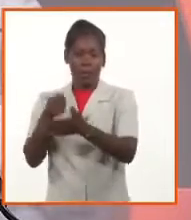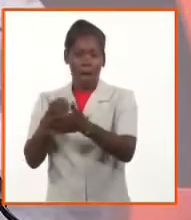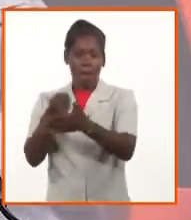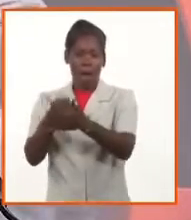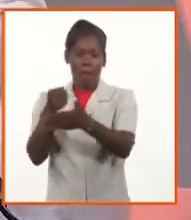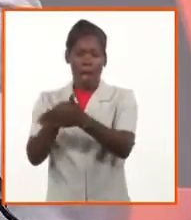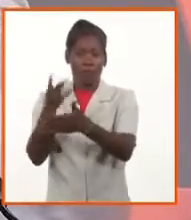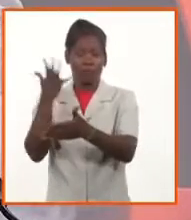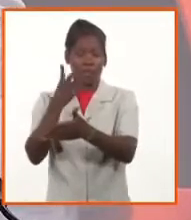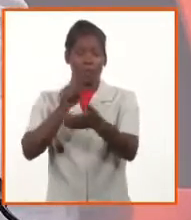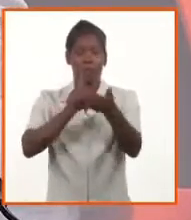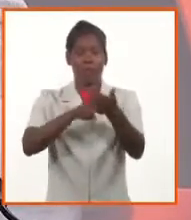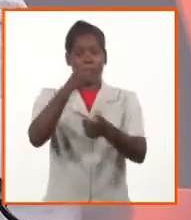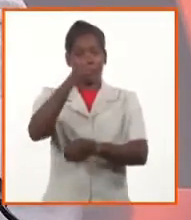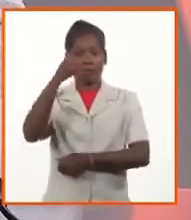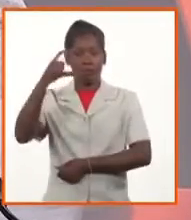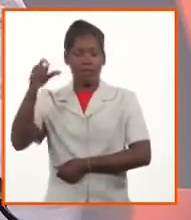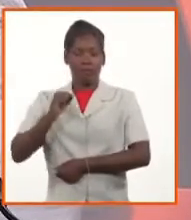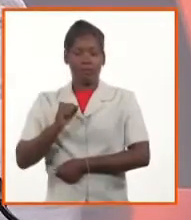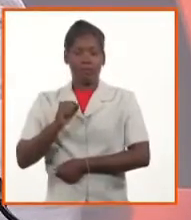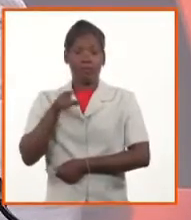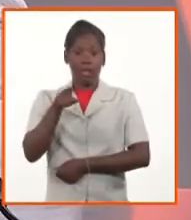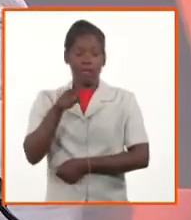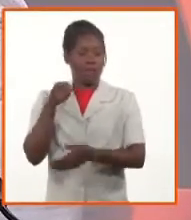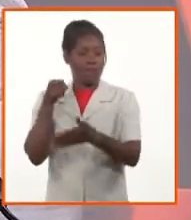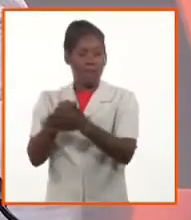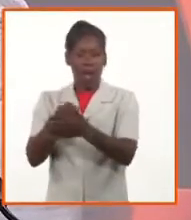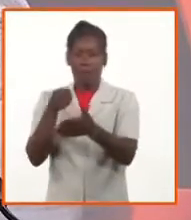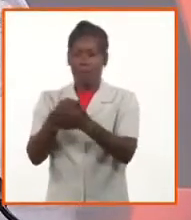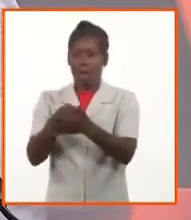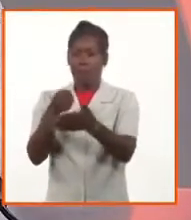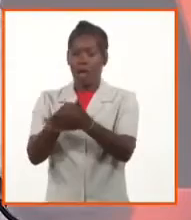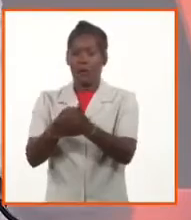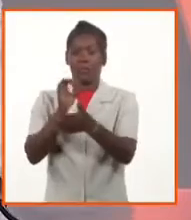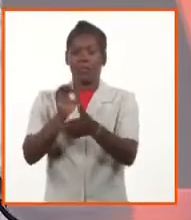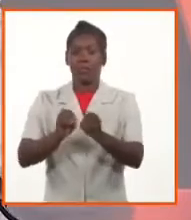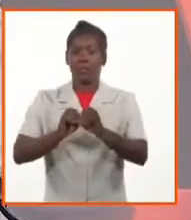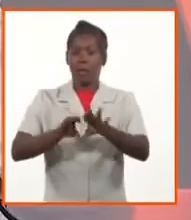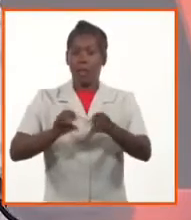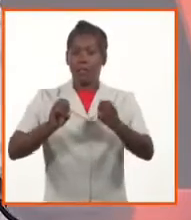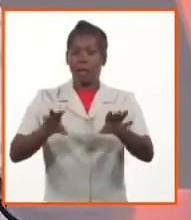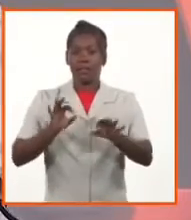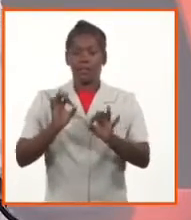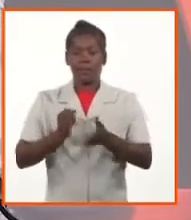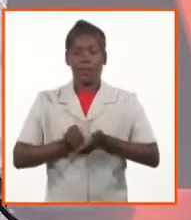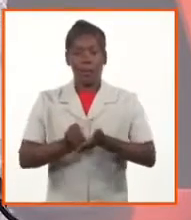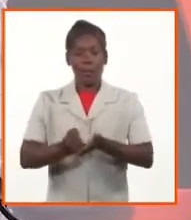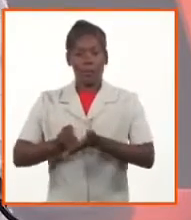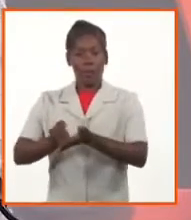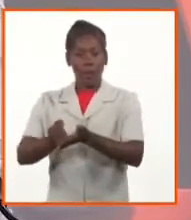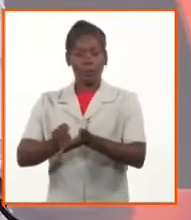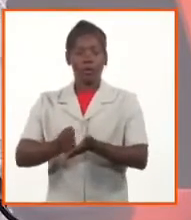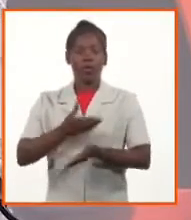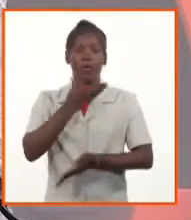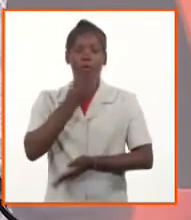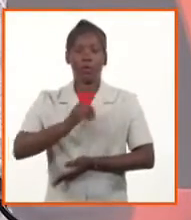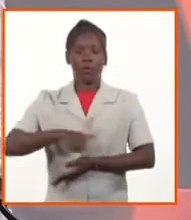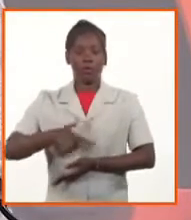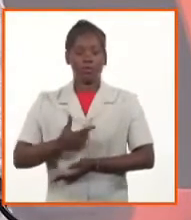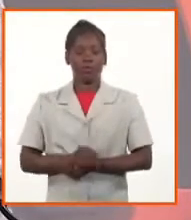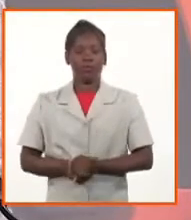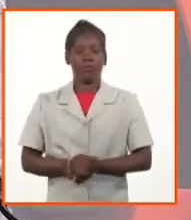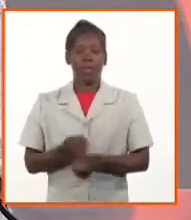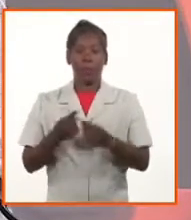de agrupar y de darle cada vez más voz a los jóvenes creadores. Y ahí estuvieron los padres, los hermanos ahí,